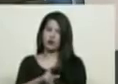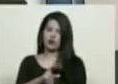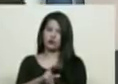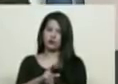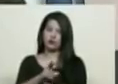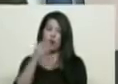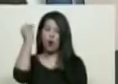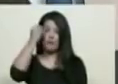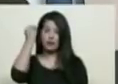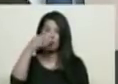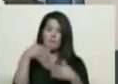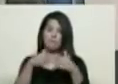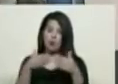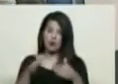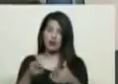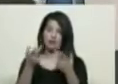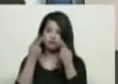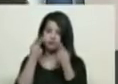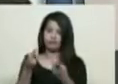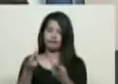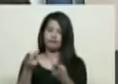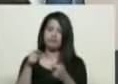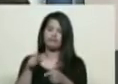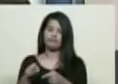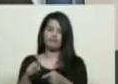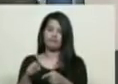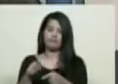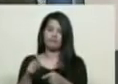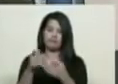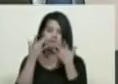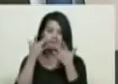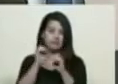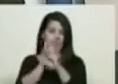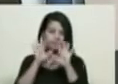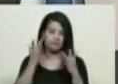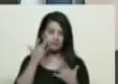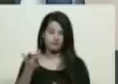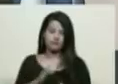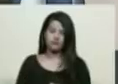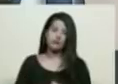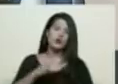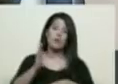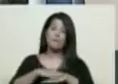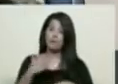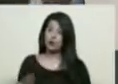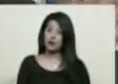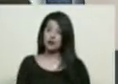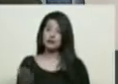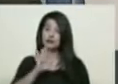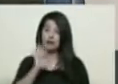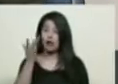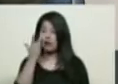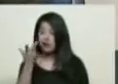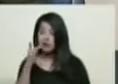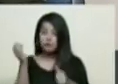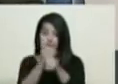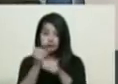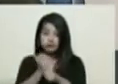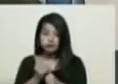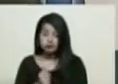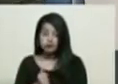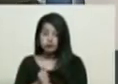que la opinión pública observa y ve con mucha con mucho detenimiento porque ya se están decantando aquí